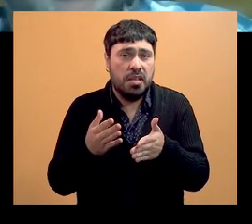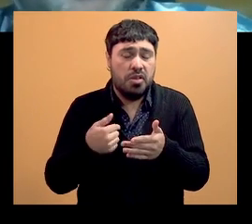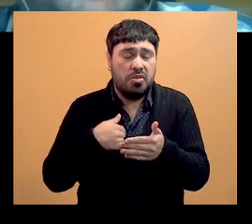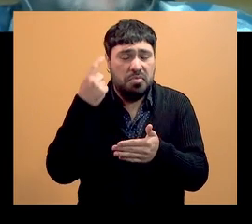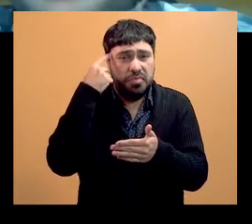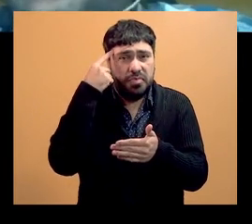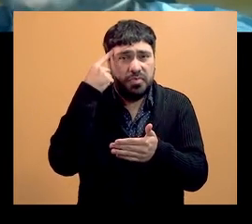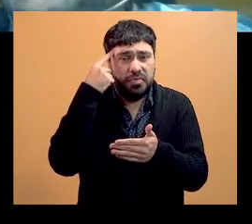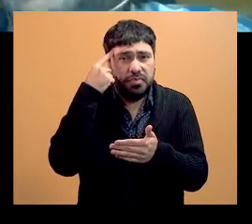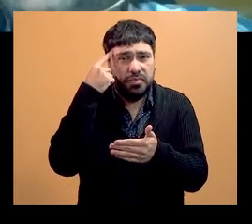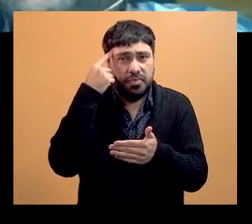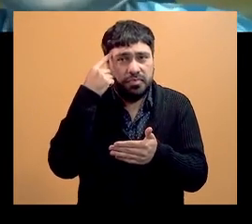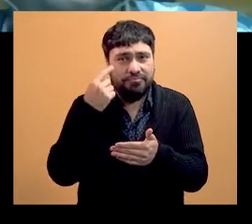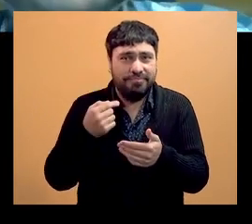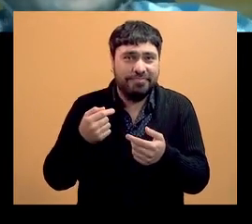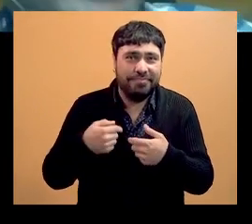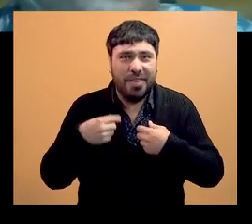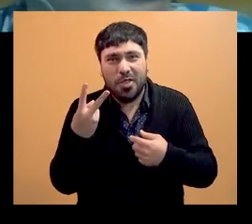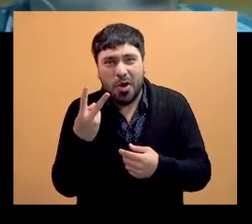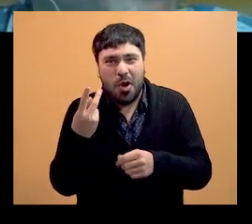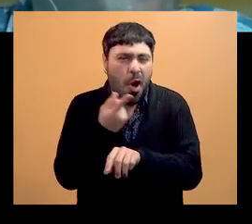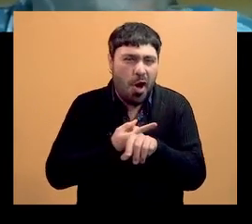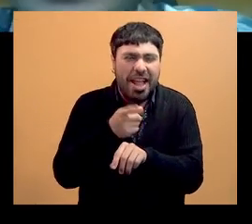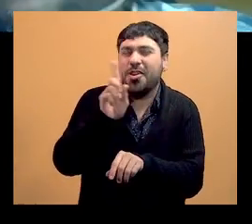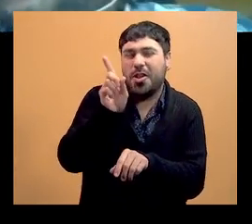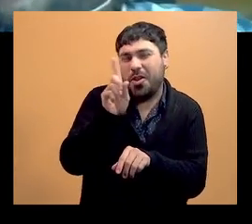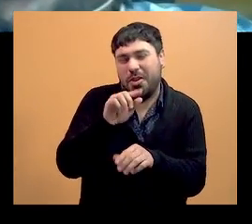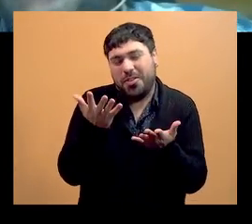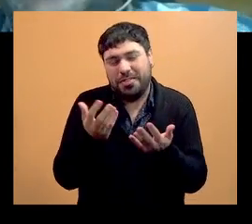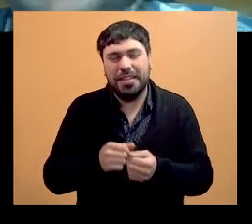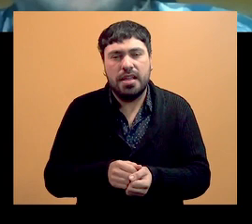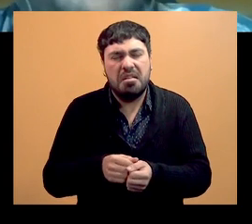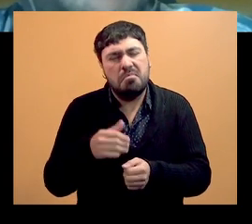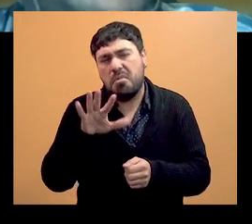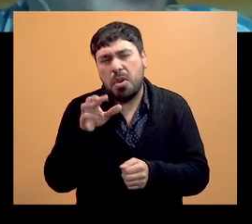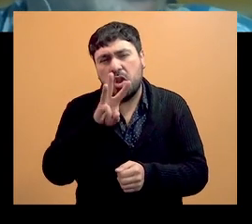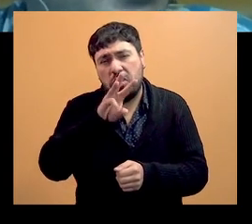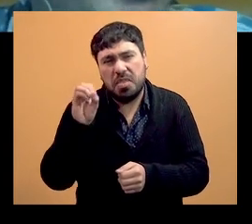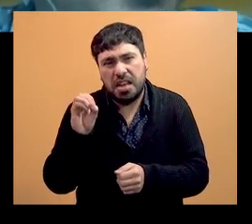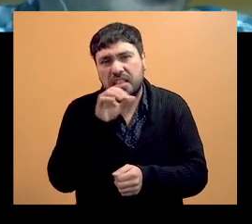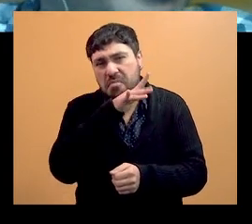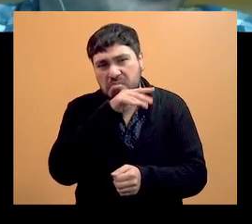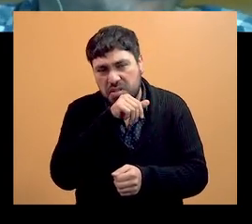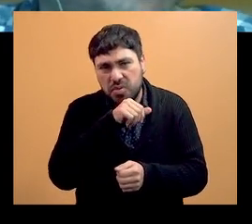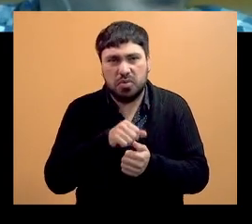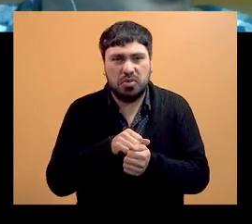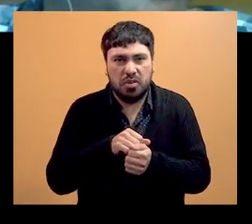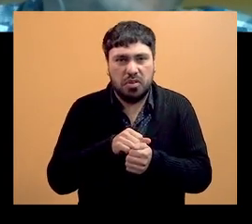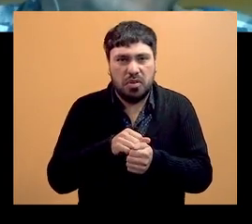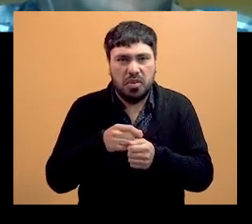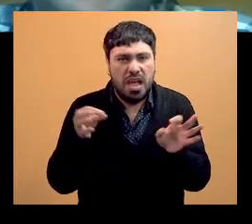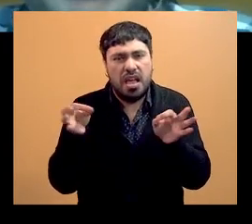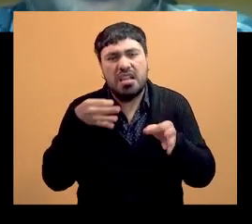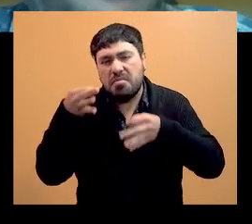durante unas 2 horas y media, espero que sean 30 minutos, sacarlos de un poco del tema de la pandemia que que nos